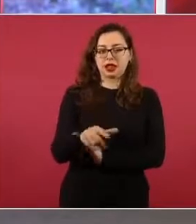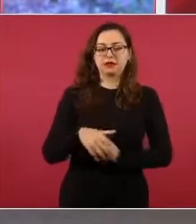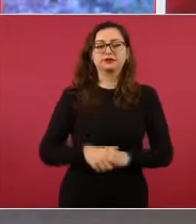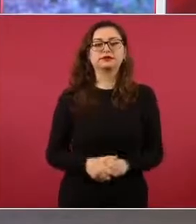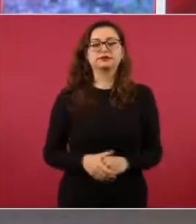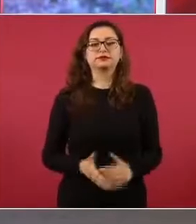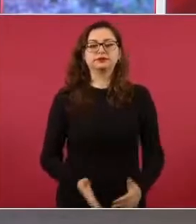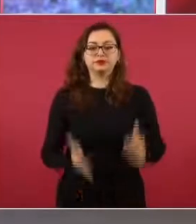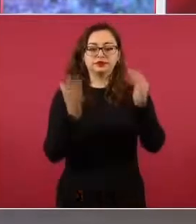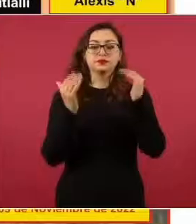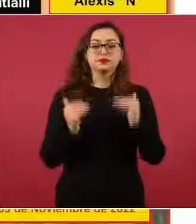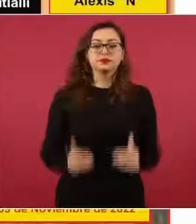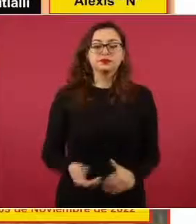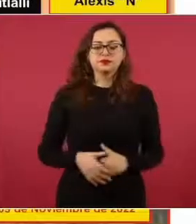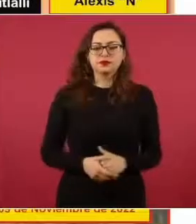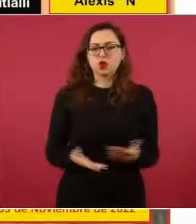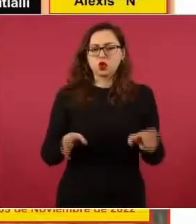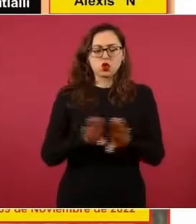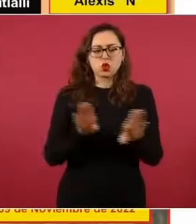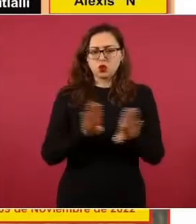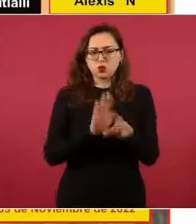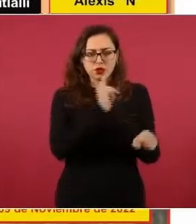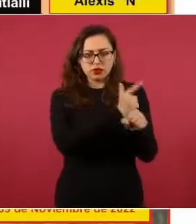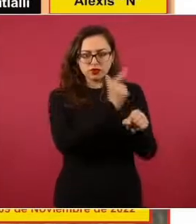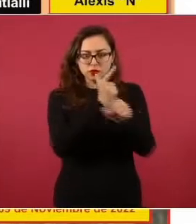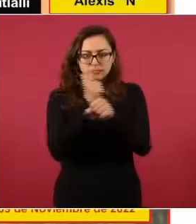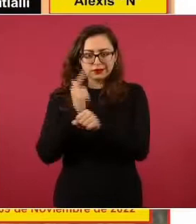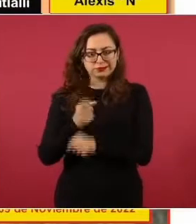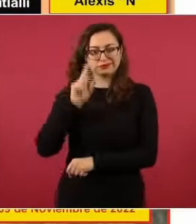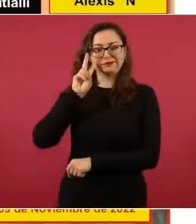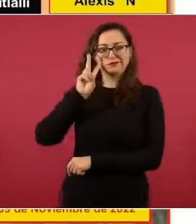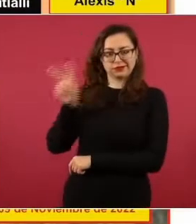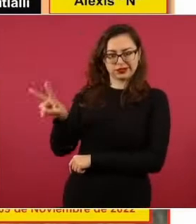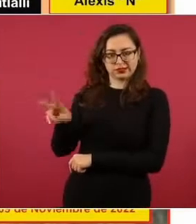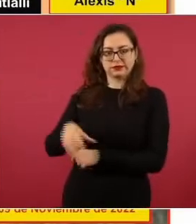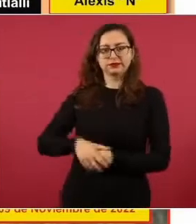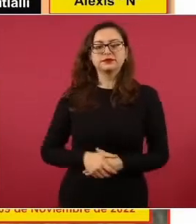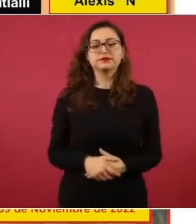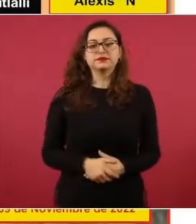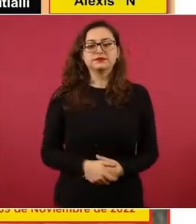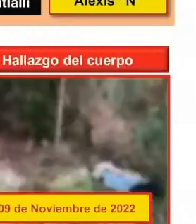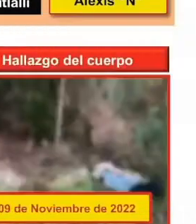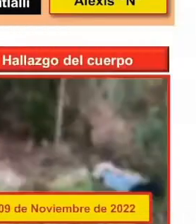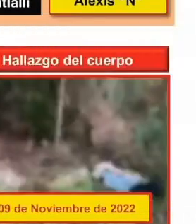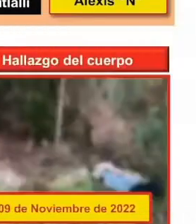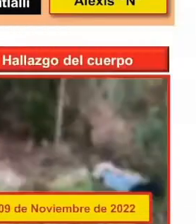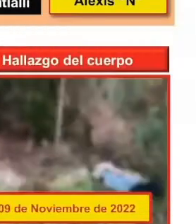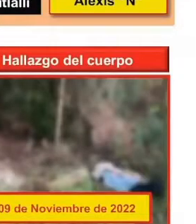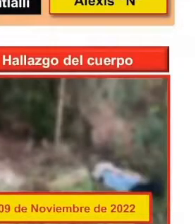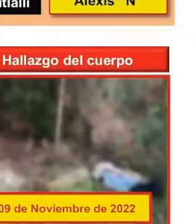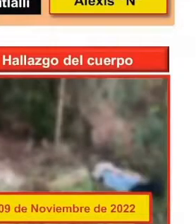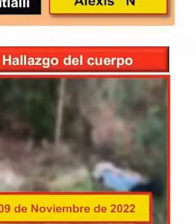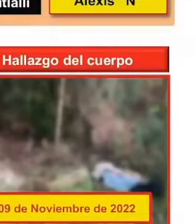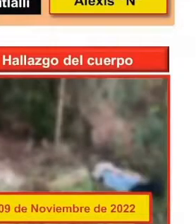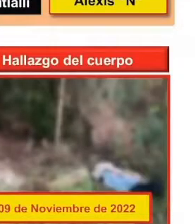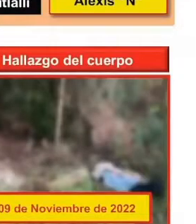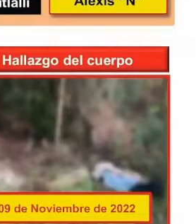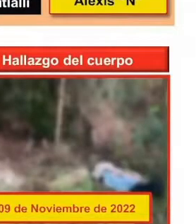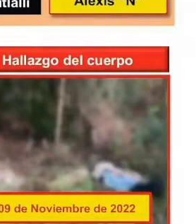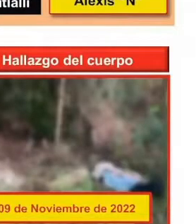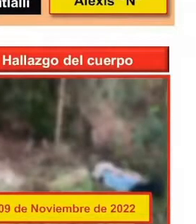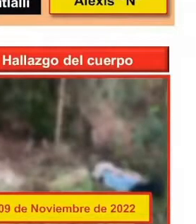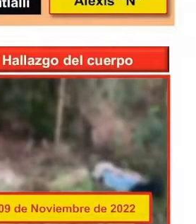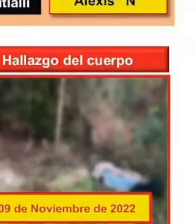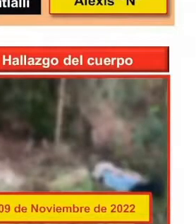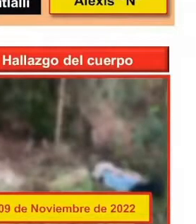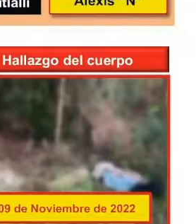Explicar que fue muy importante todo el seguimiento de inteligencia y de cámaras de videovigilancia, telefonía